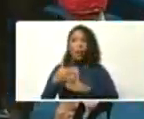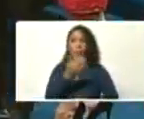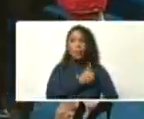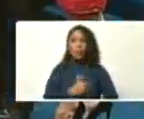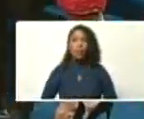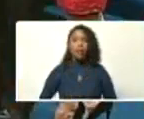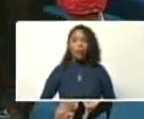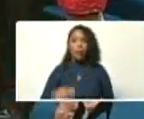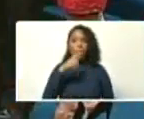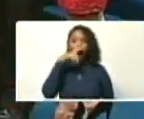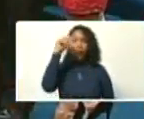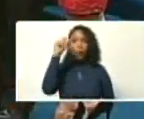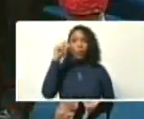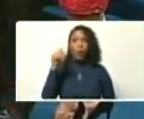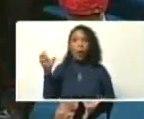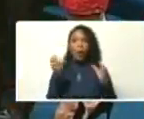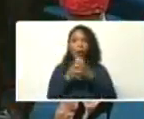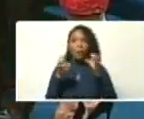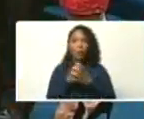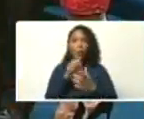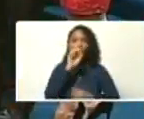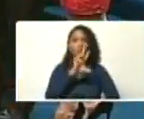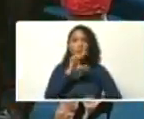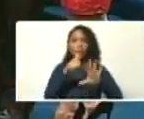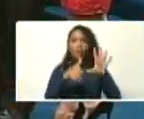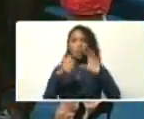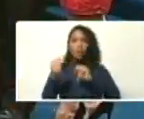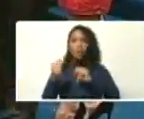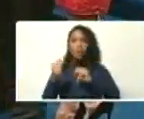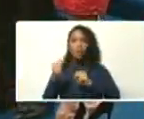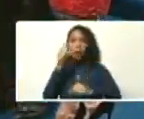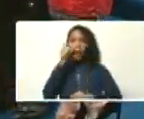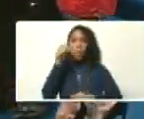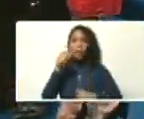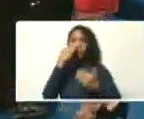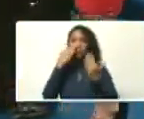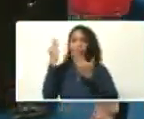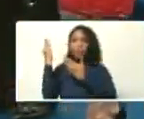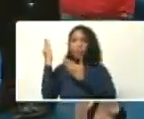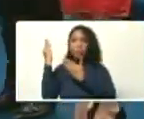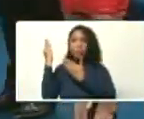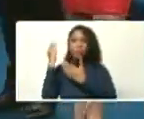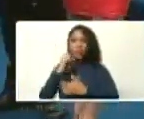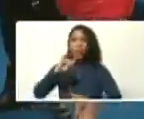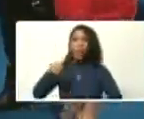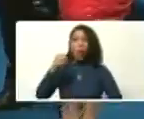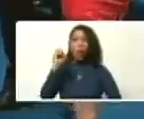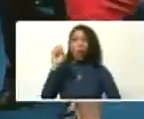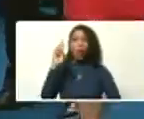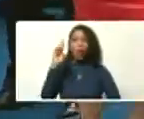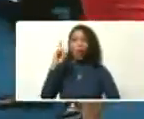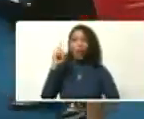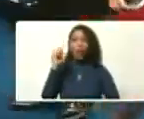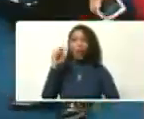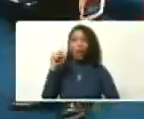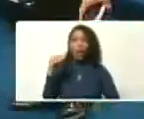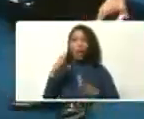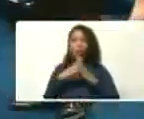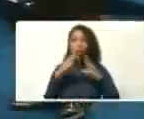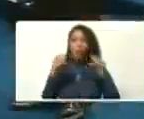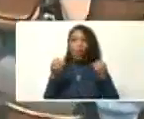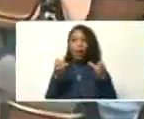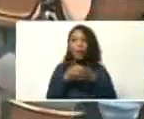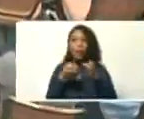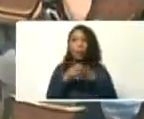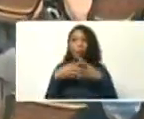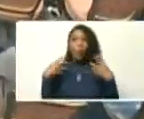República, Nicolás Maduro, con el equipo de 360, Boris Castellano, también Jordana Chacón y todo el equipo que les acompaña, el